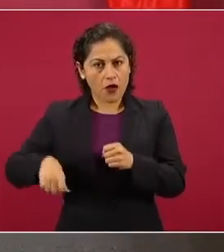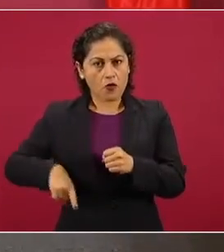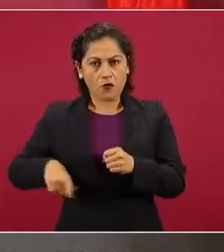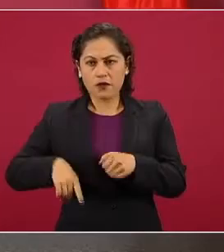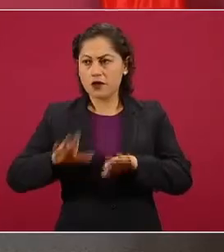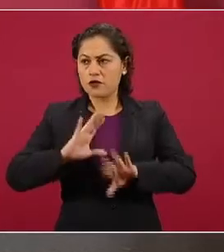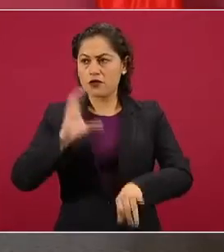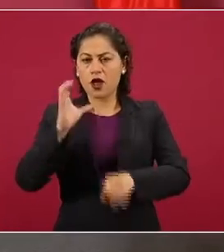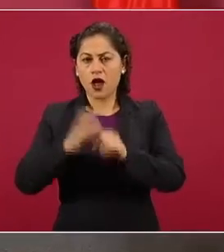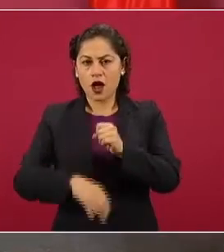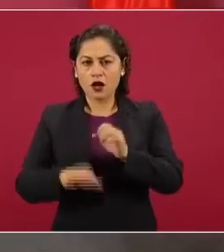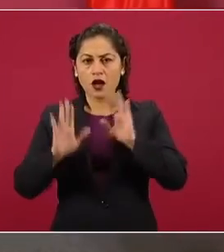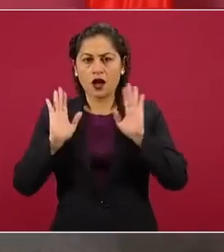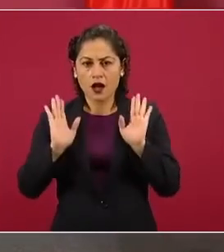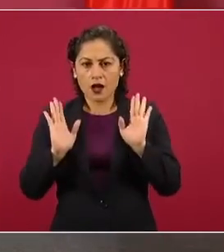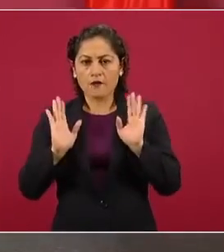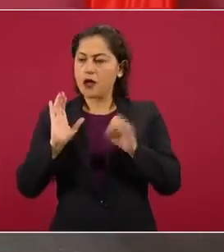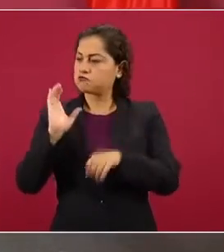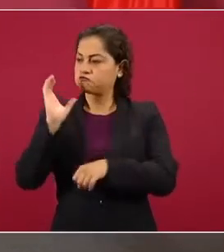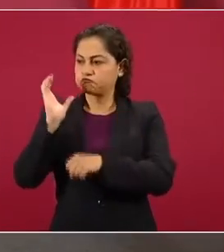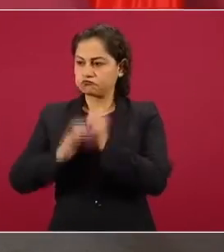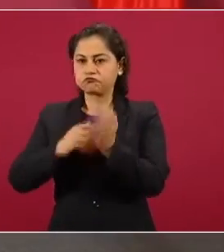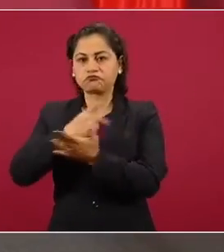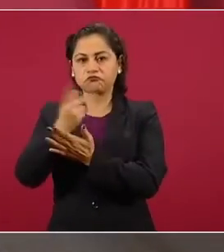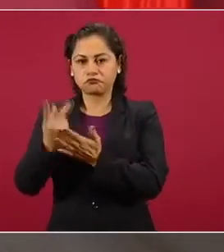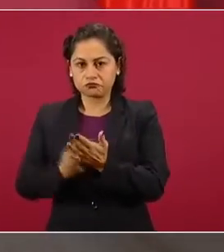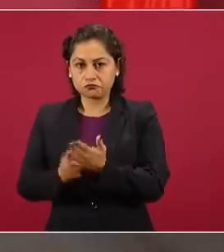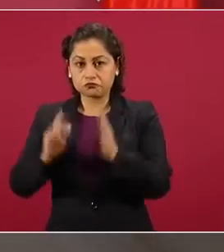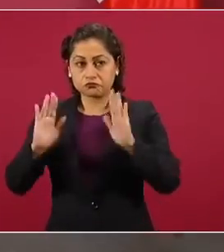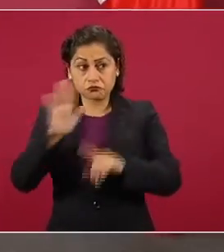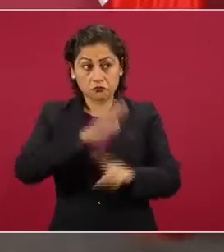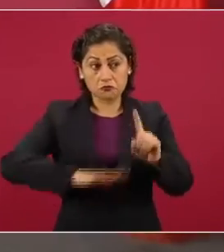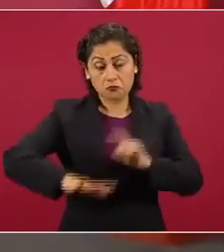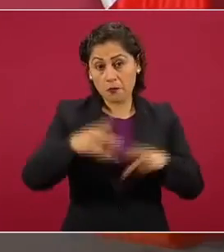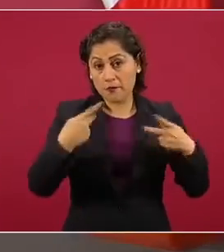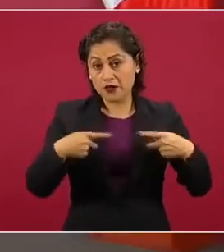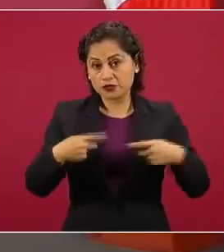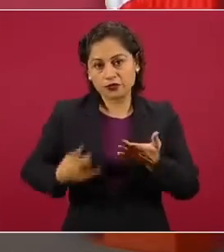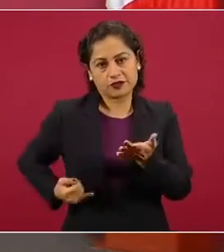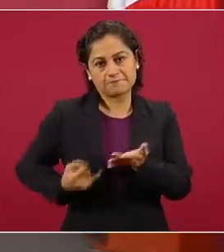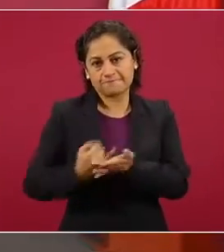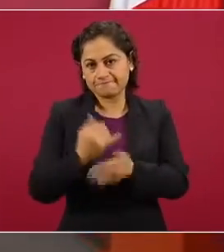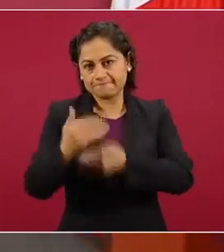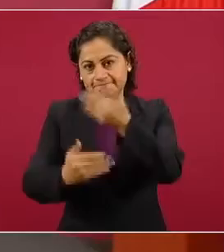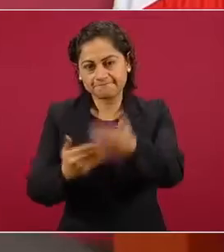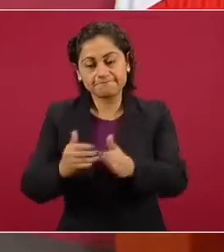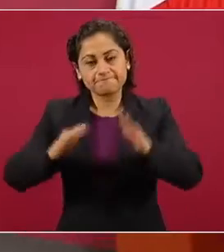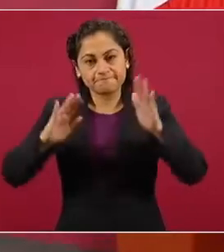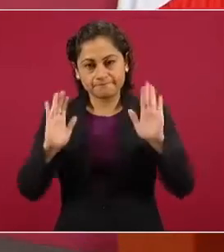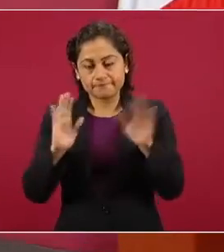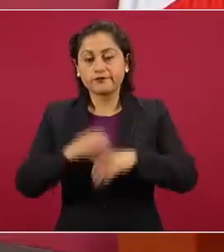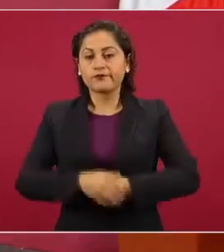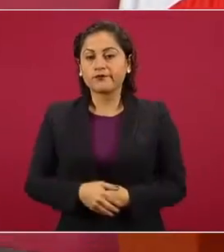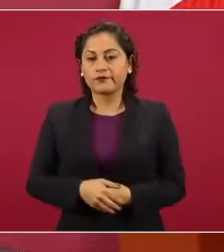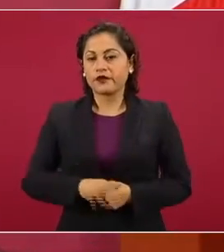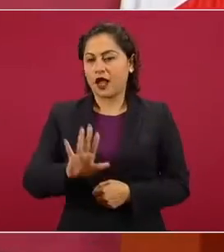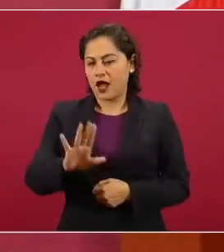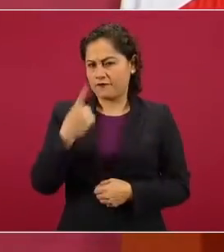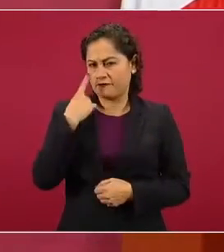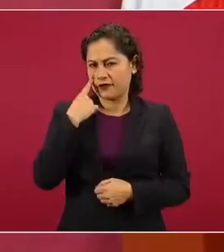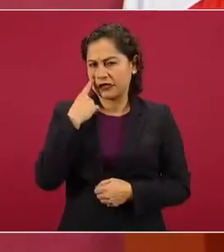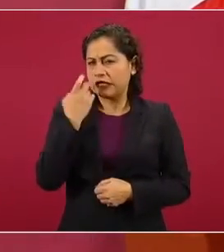el otro anuncio muy importante es que en un trato parecido